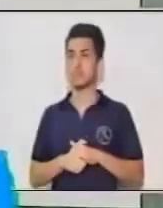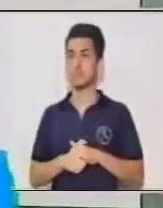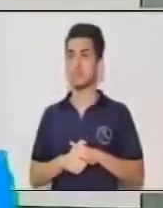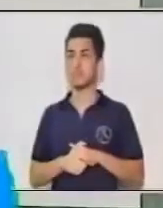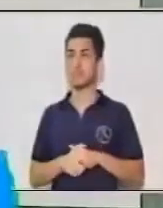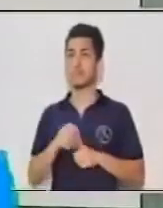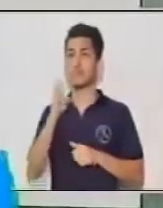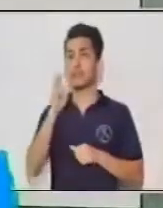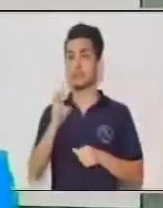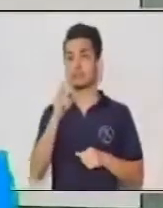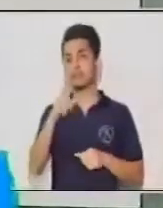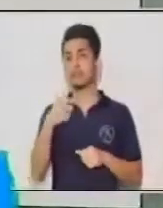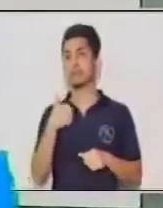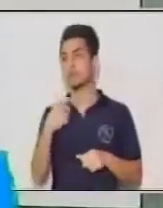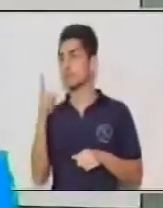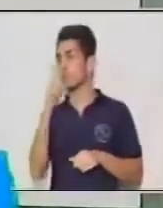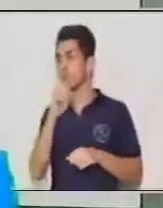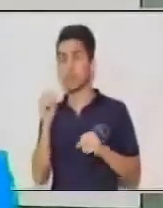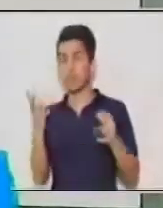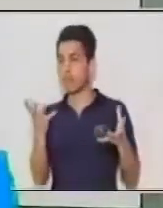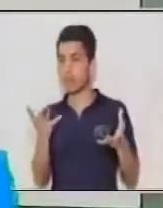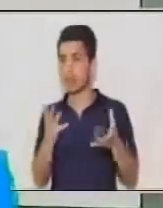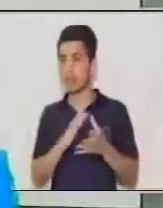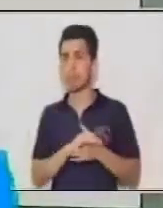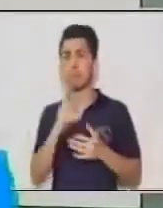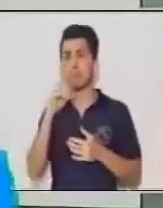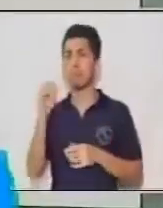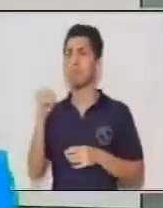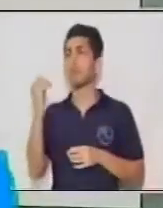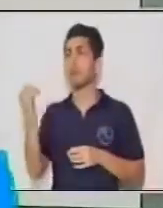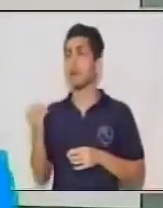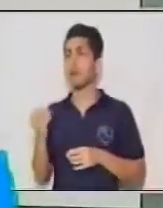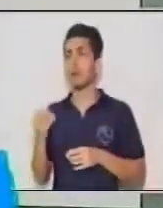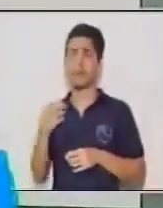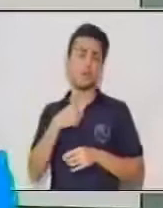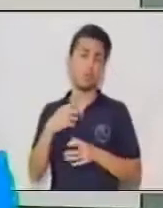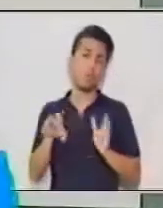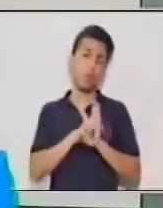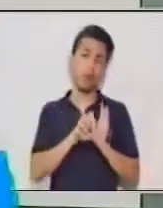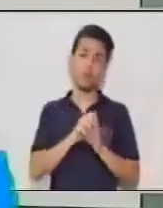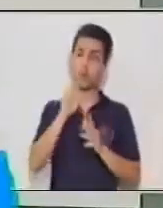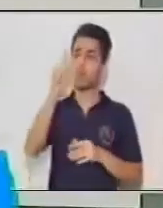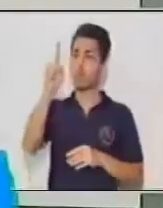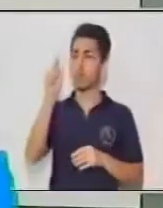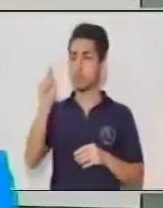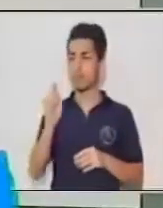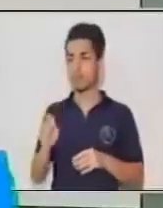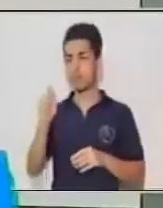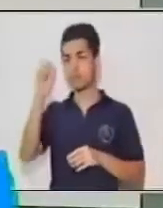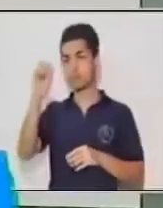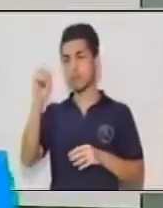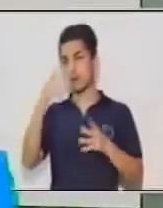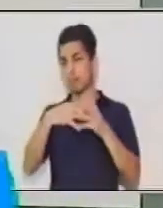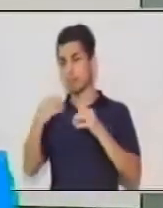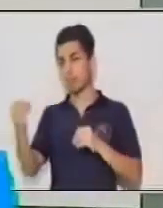ahí donde no está definido. ¿Por qué no está definido? Porque si yo divido 1 dentro de